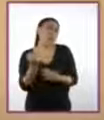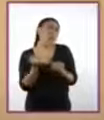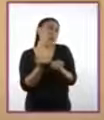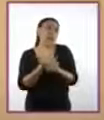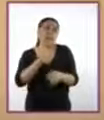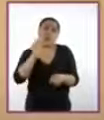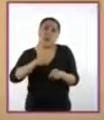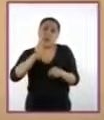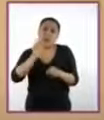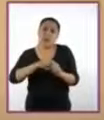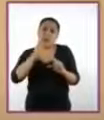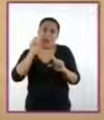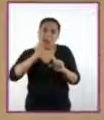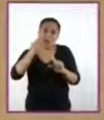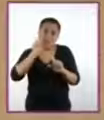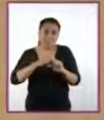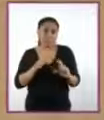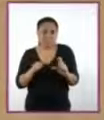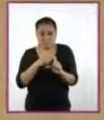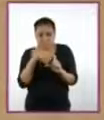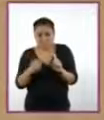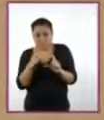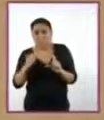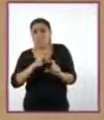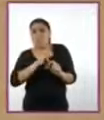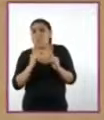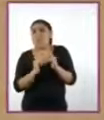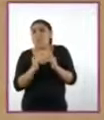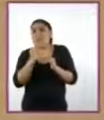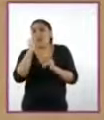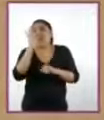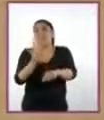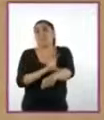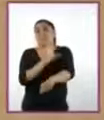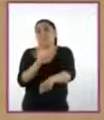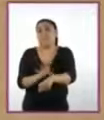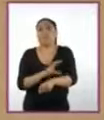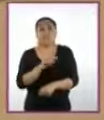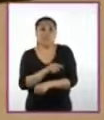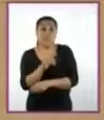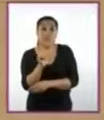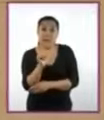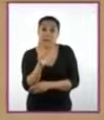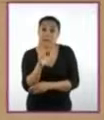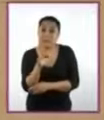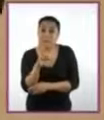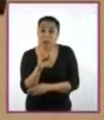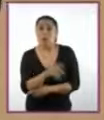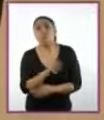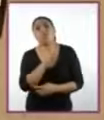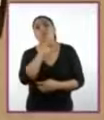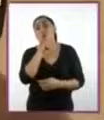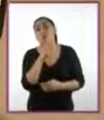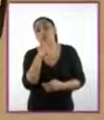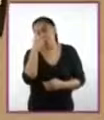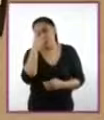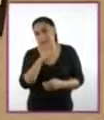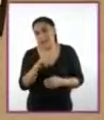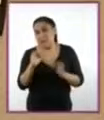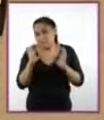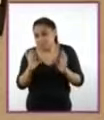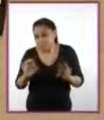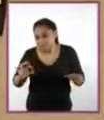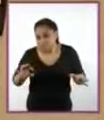un clavo. Se podría amplificar la fuerza magnética porque el acero es un mejor medio para apoyar